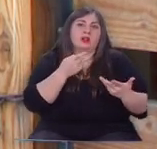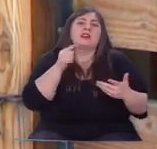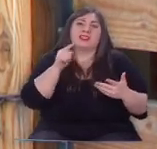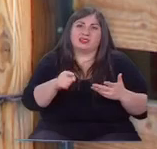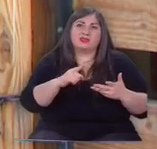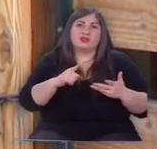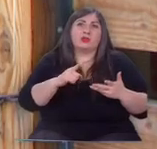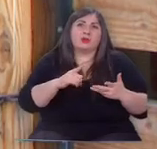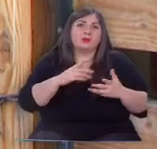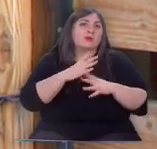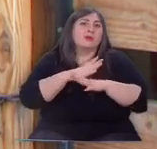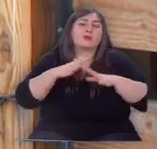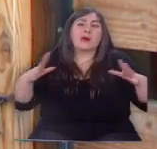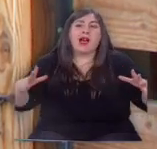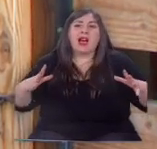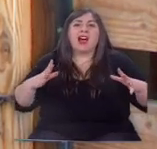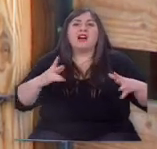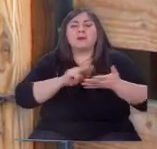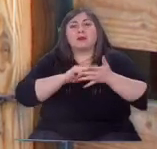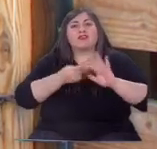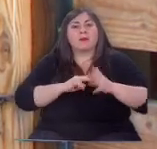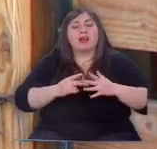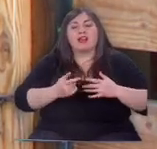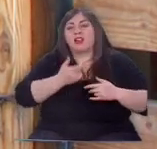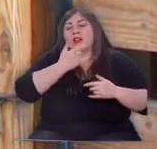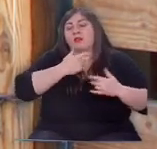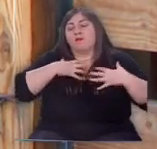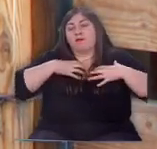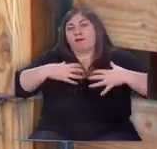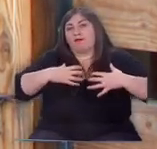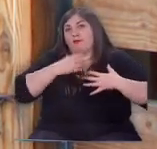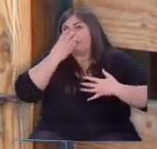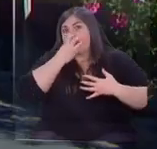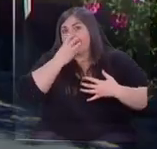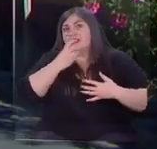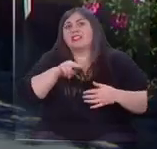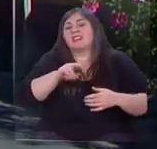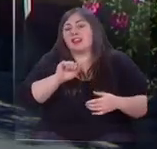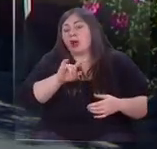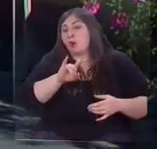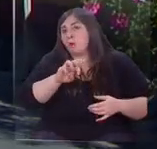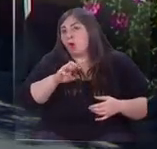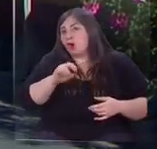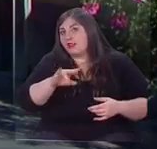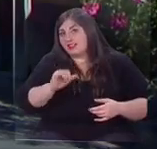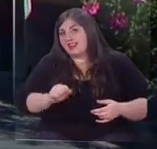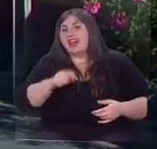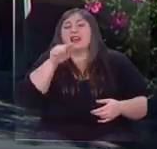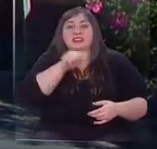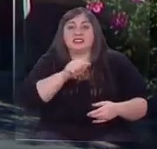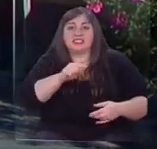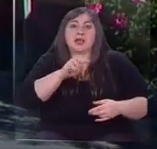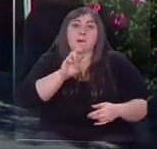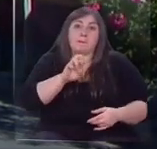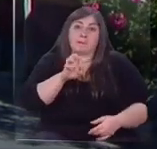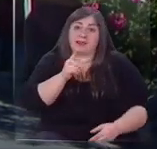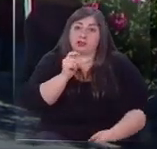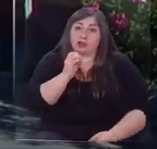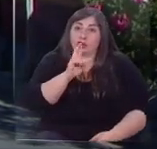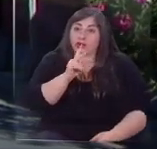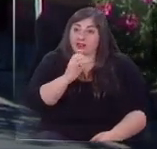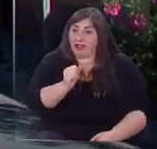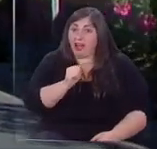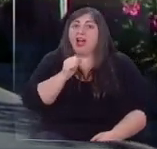eso implica que está mucho más expuesto a una infección de bronquitis o de neumonía. En estos casos, como Petorca, que tiene 10.000